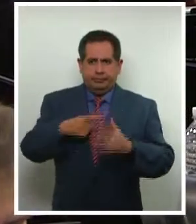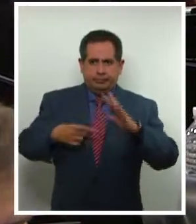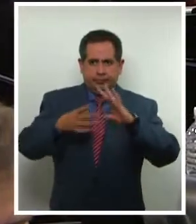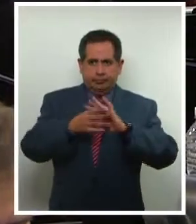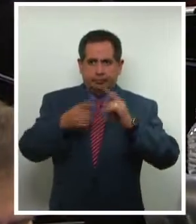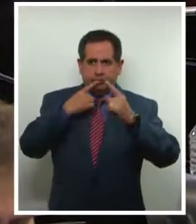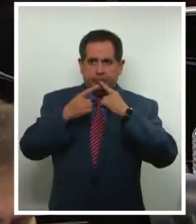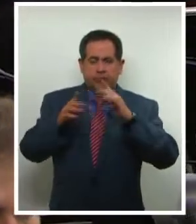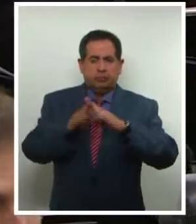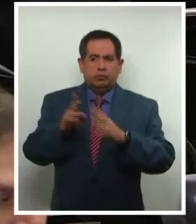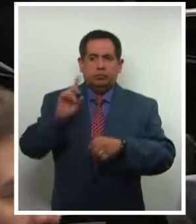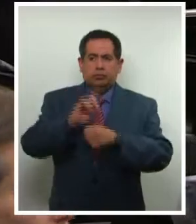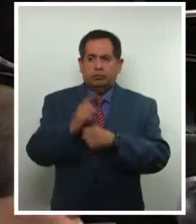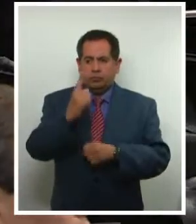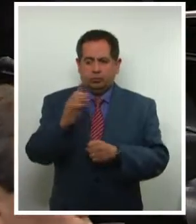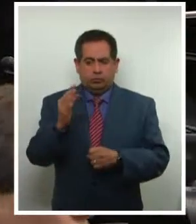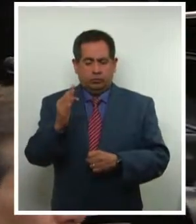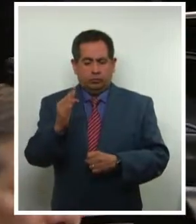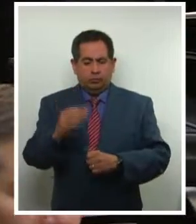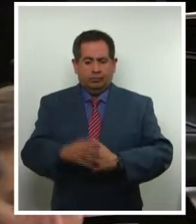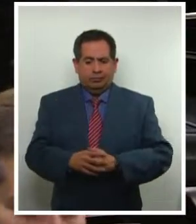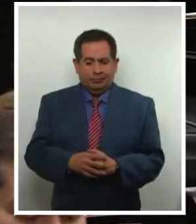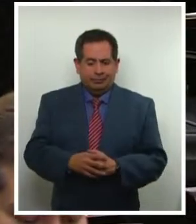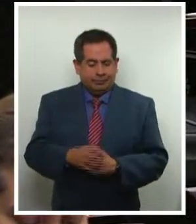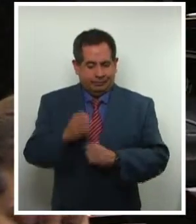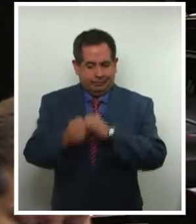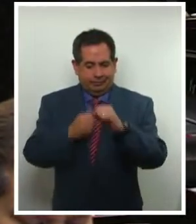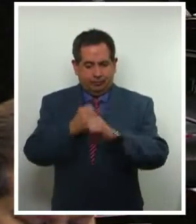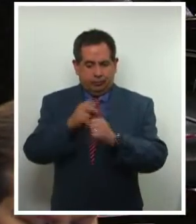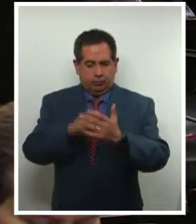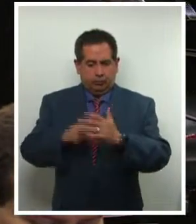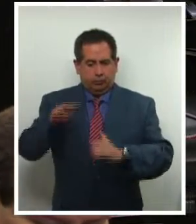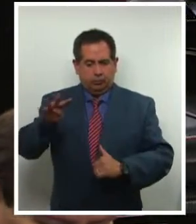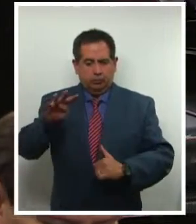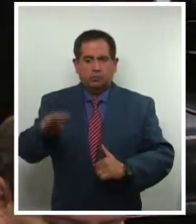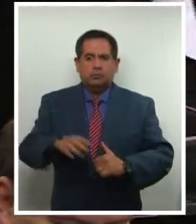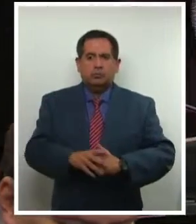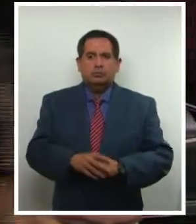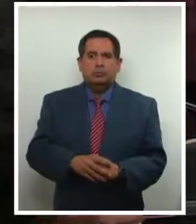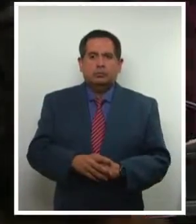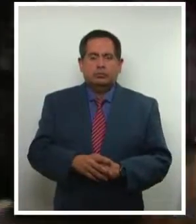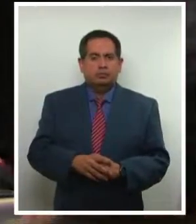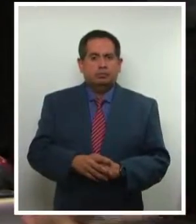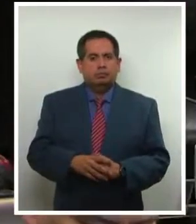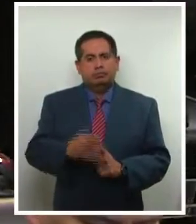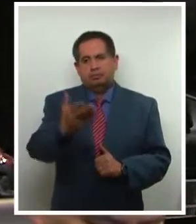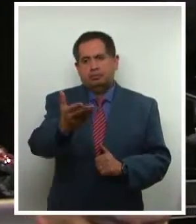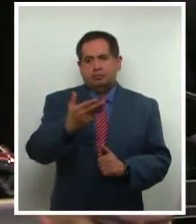entrar en vigor el 1 de febrero de 2019. En este momento lo invito a escuchar el resultado.